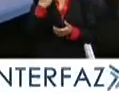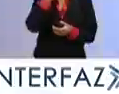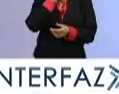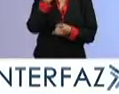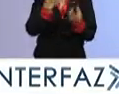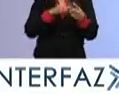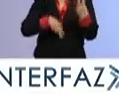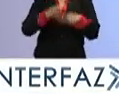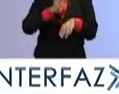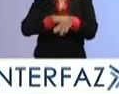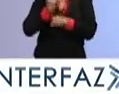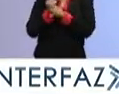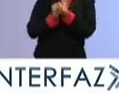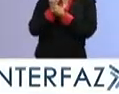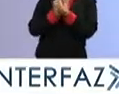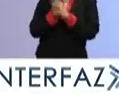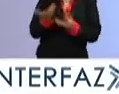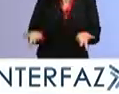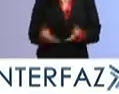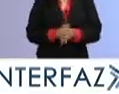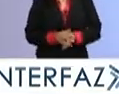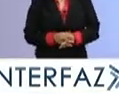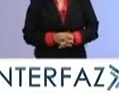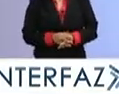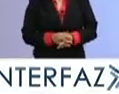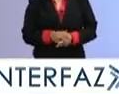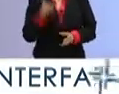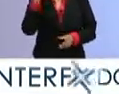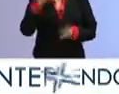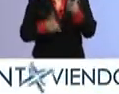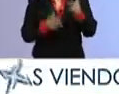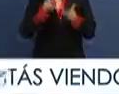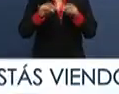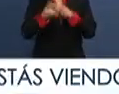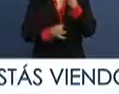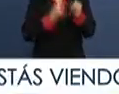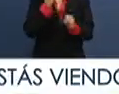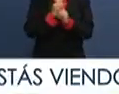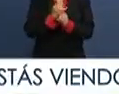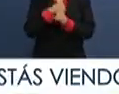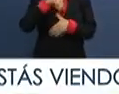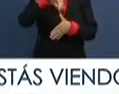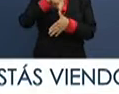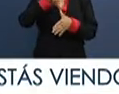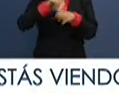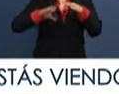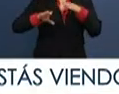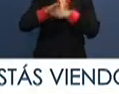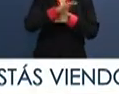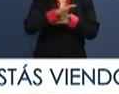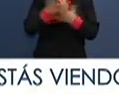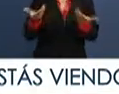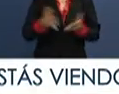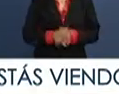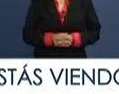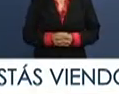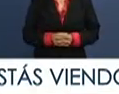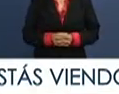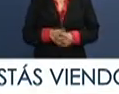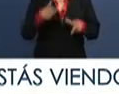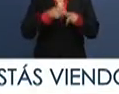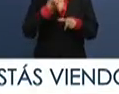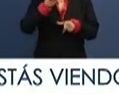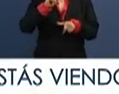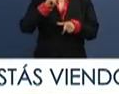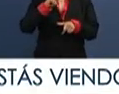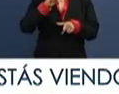pronto con más temas. Claro, estaremos. Y pues para platicar de temas internacionales, tanto de América Latina como del resto del mundo. Seguimos